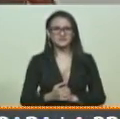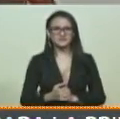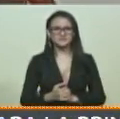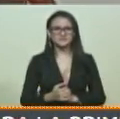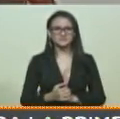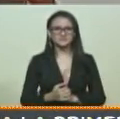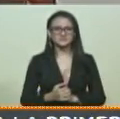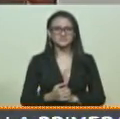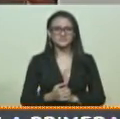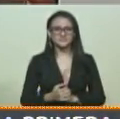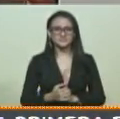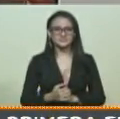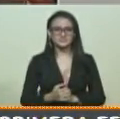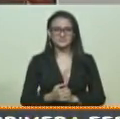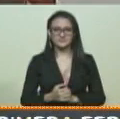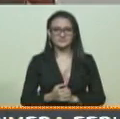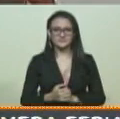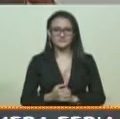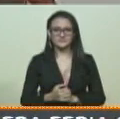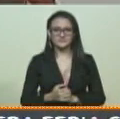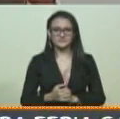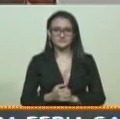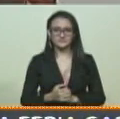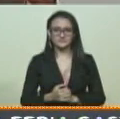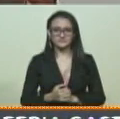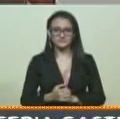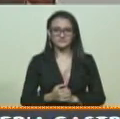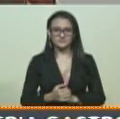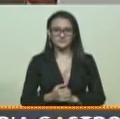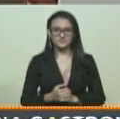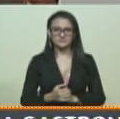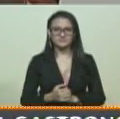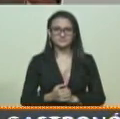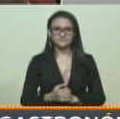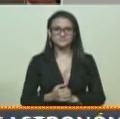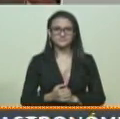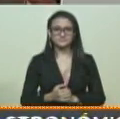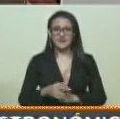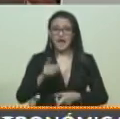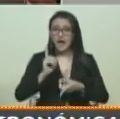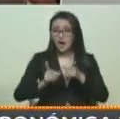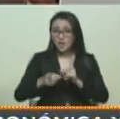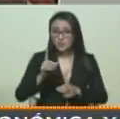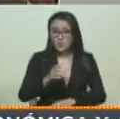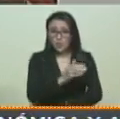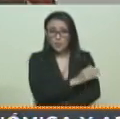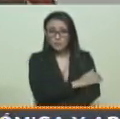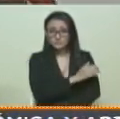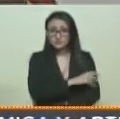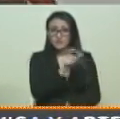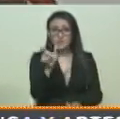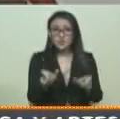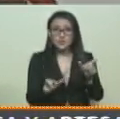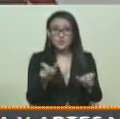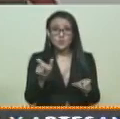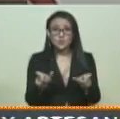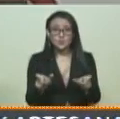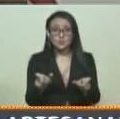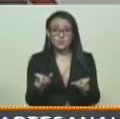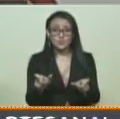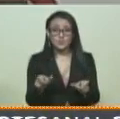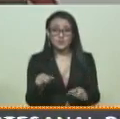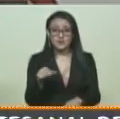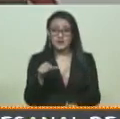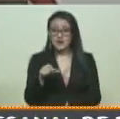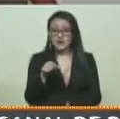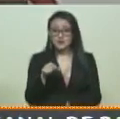el cinismo y la acción que algunos dirigentes que supuestamente se